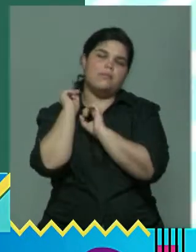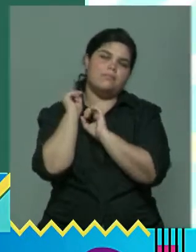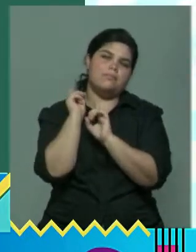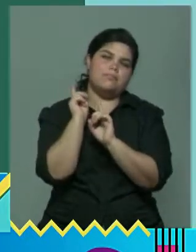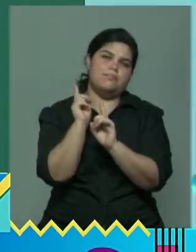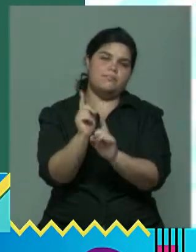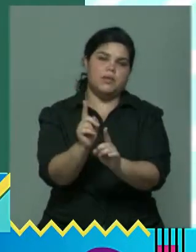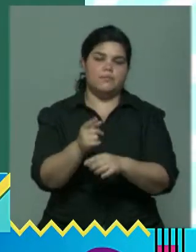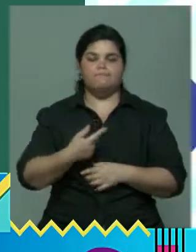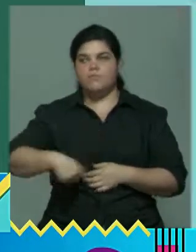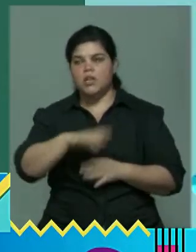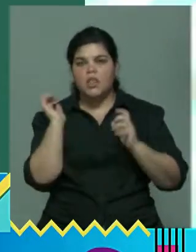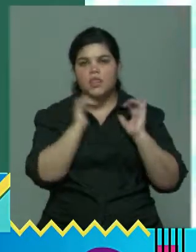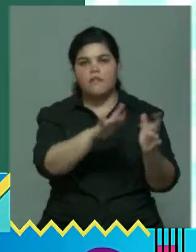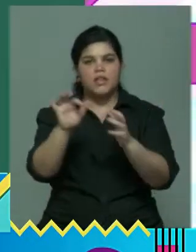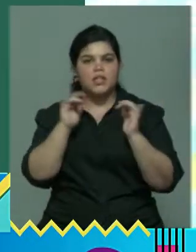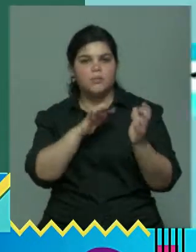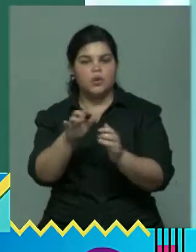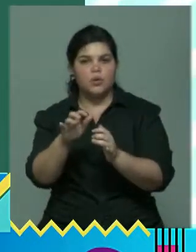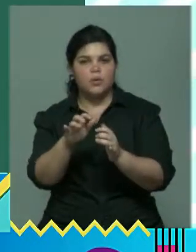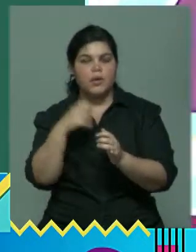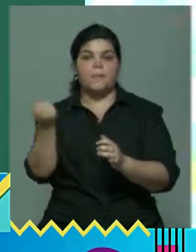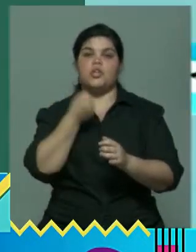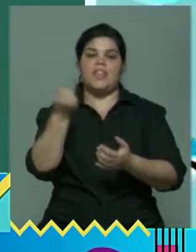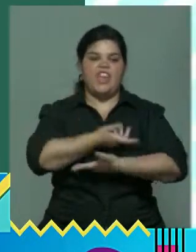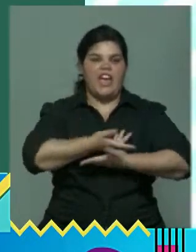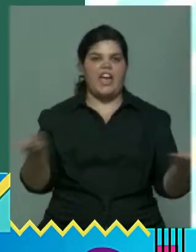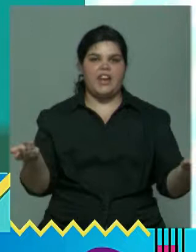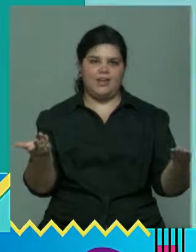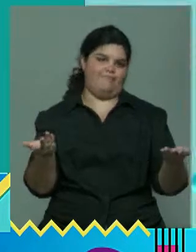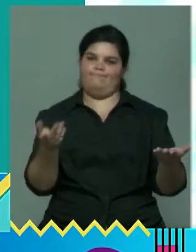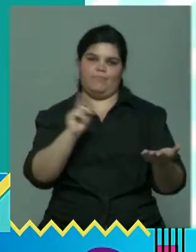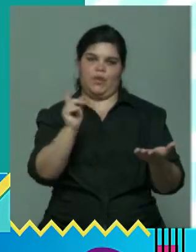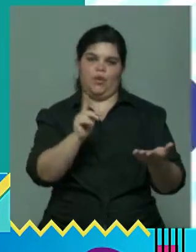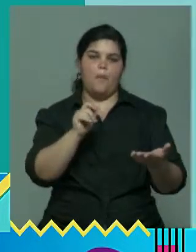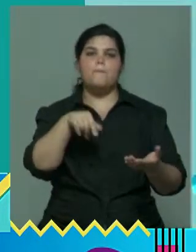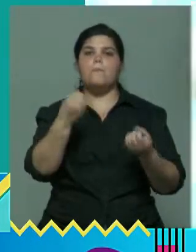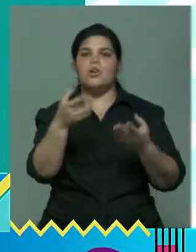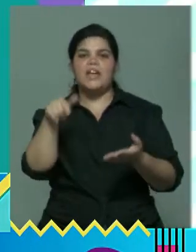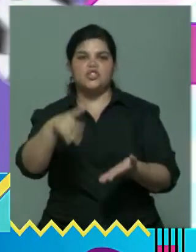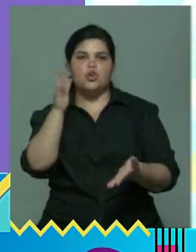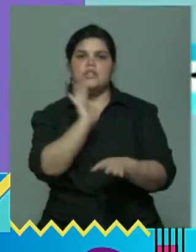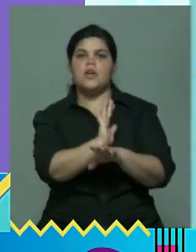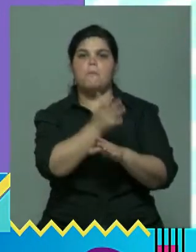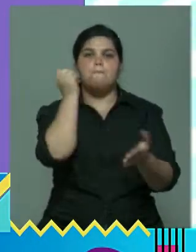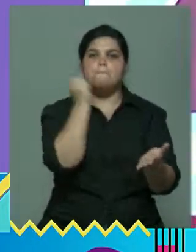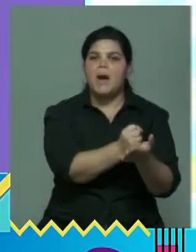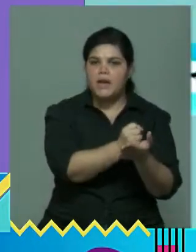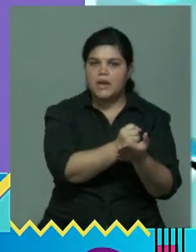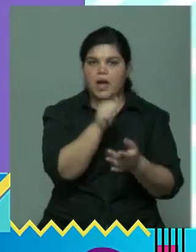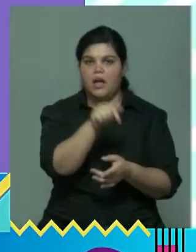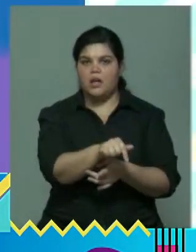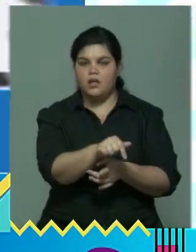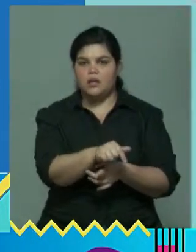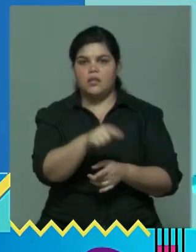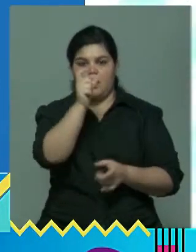lo debatiremos entre todos y todas, la idea es no generalizar, sí, porque también genera una estigmatización de la propia población